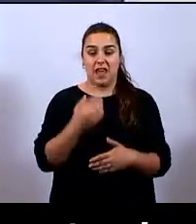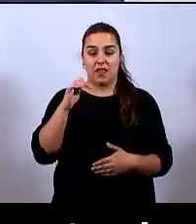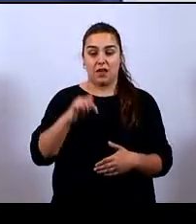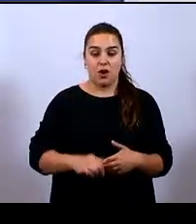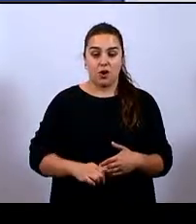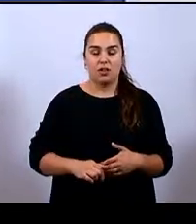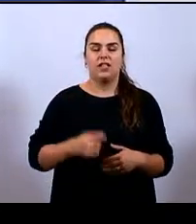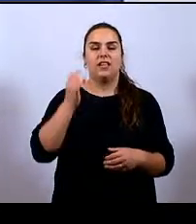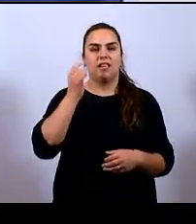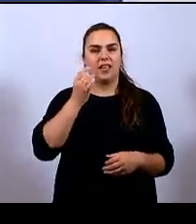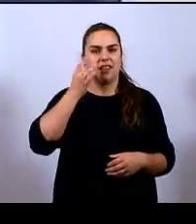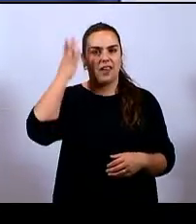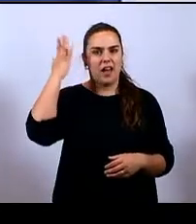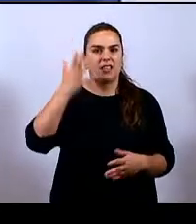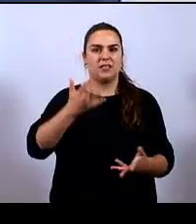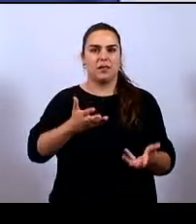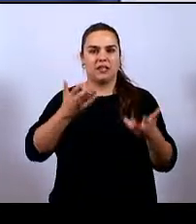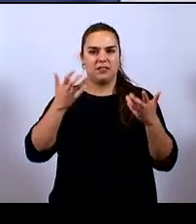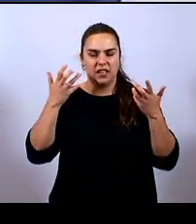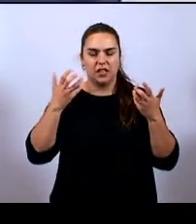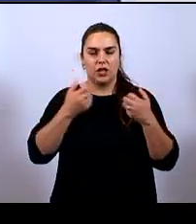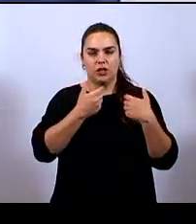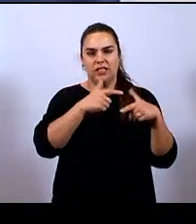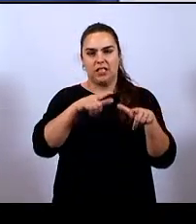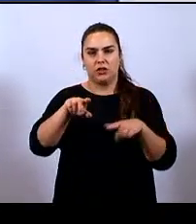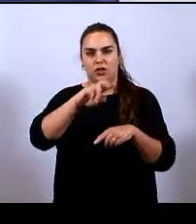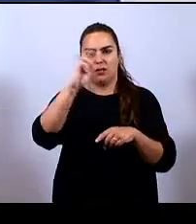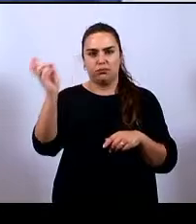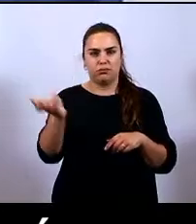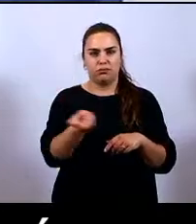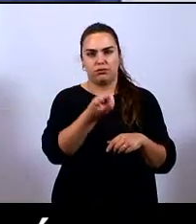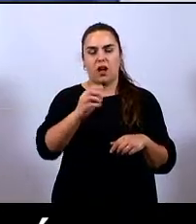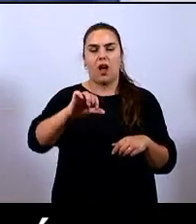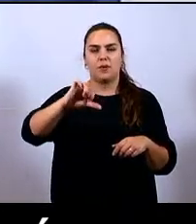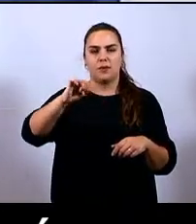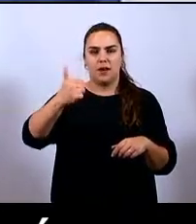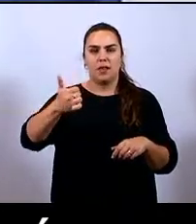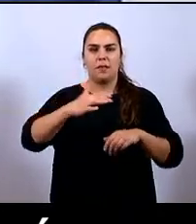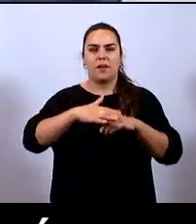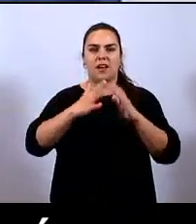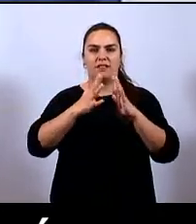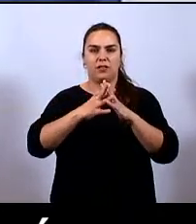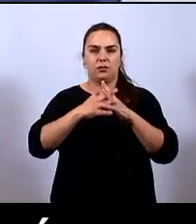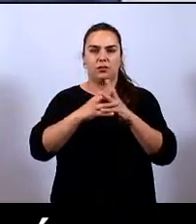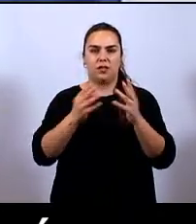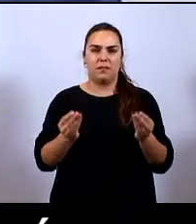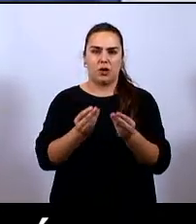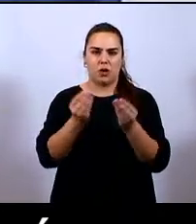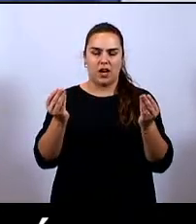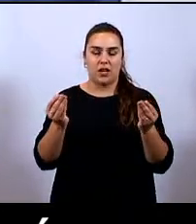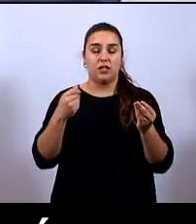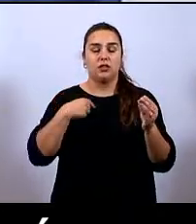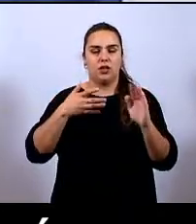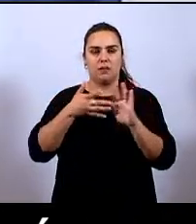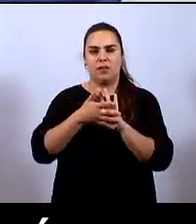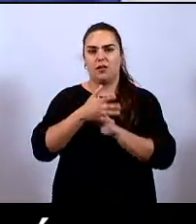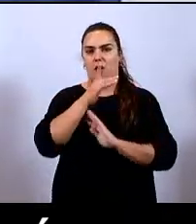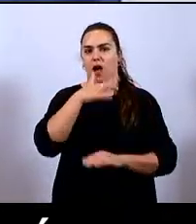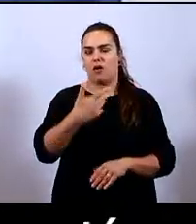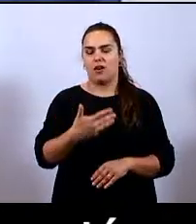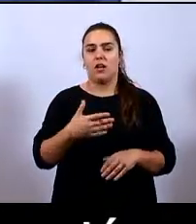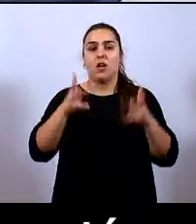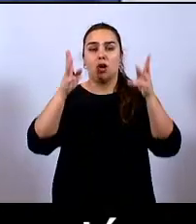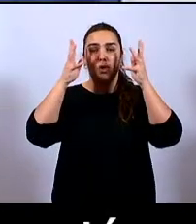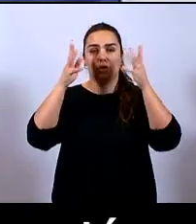autorizado iniciativas que beneficiarán a diversos sectores y mejorarán las infraestructuras de nuestra región. Paso a detallarles. El Consejo